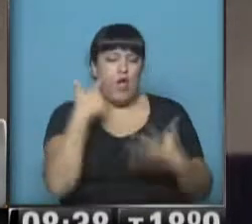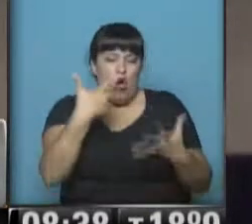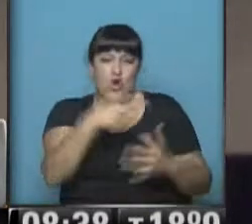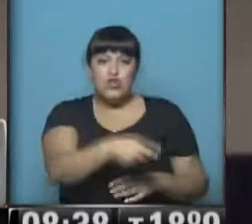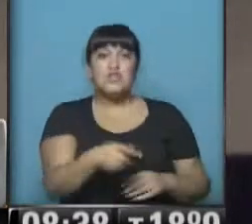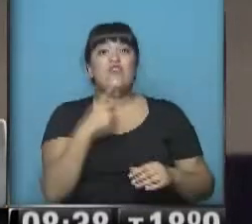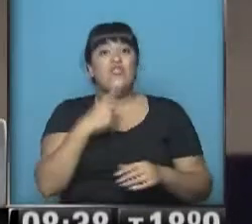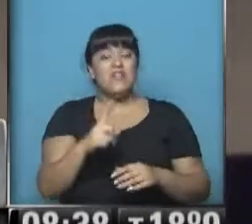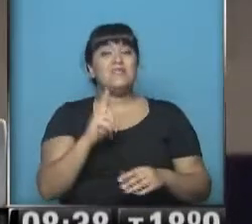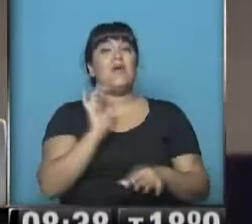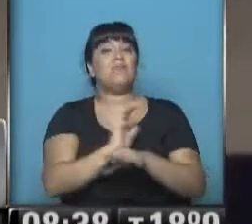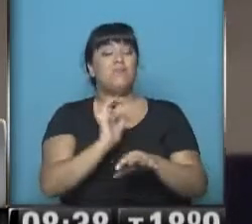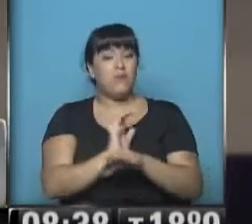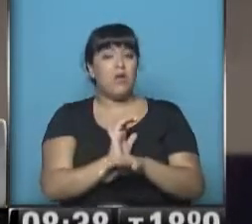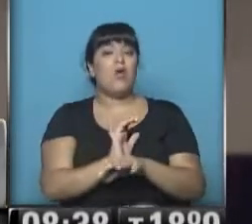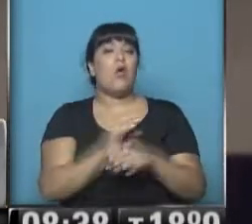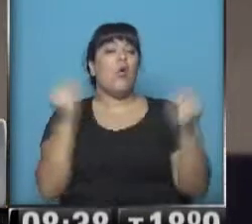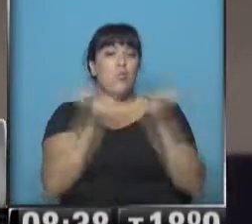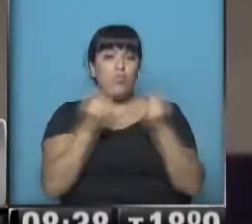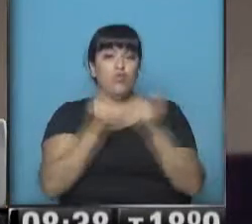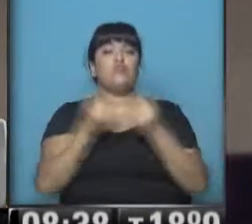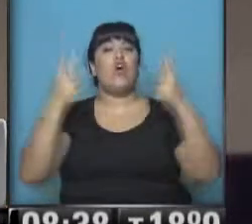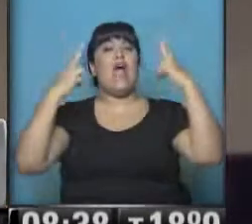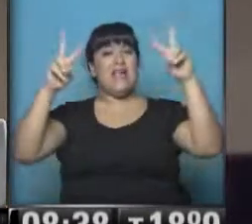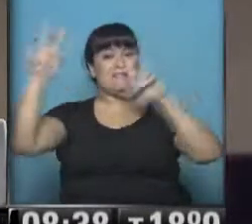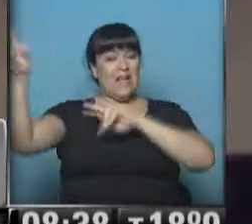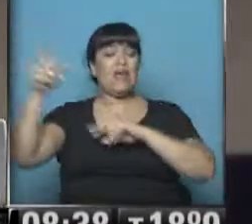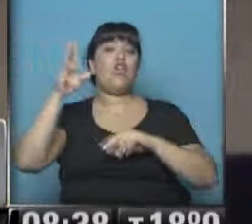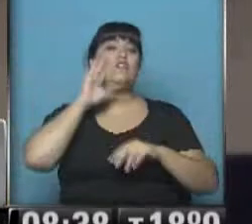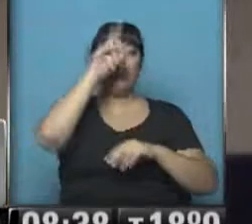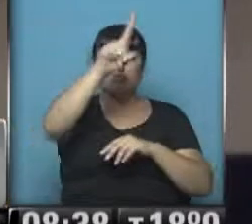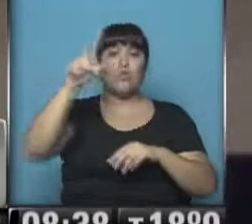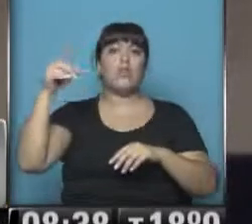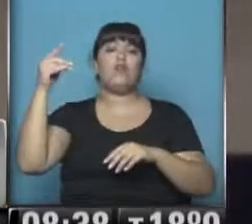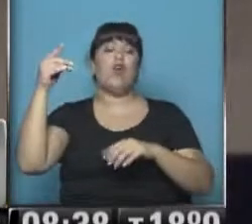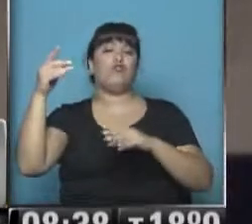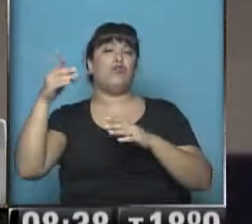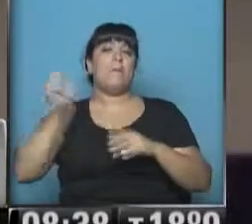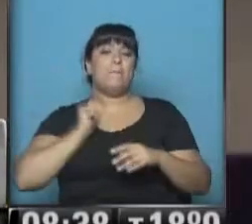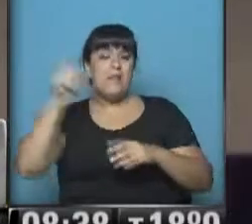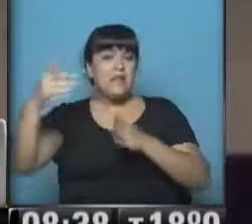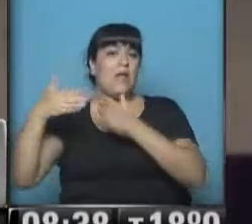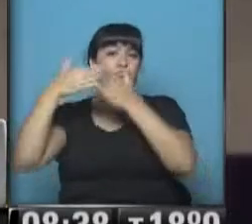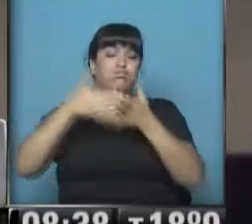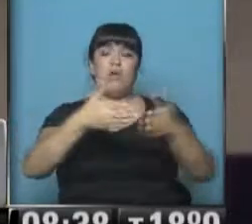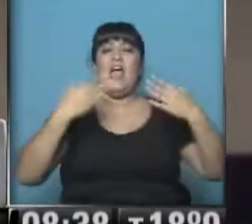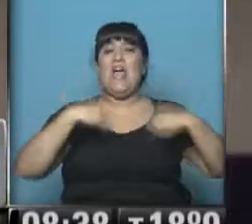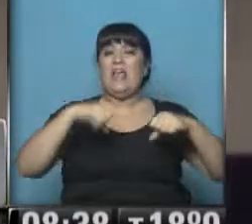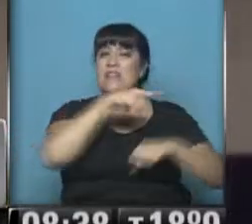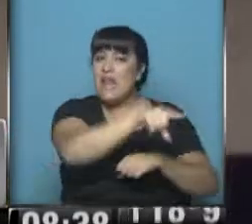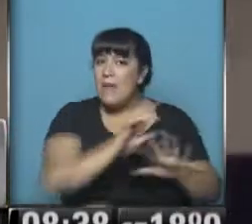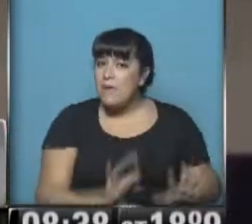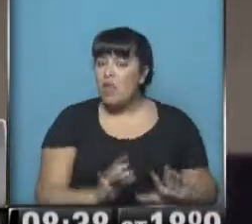presencia de militares extranjeros como el caso de eeuu de bases militares de entrenamiento decir todos factores